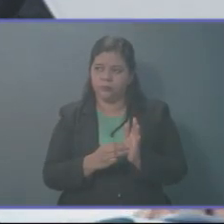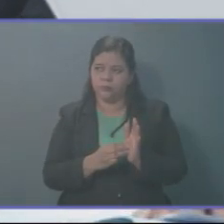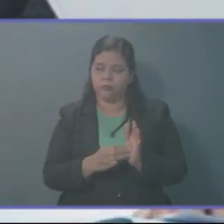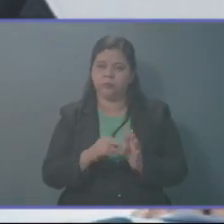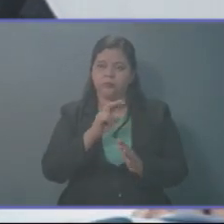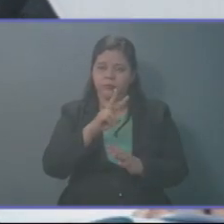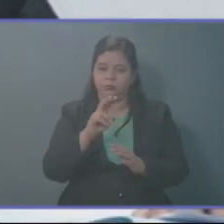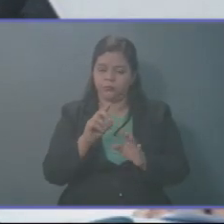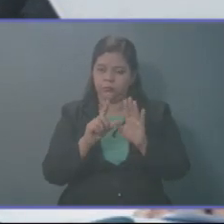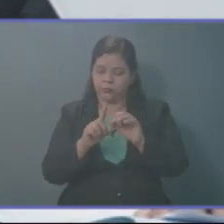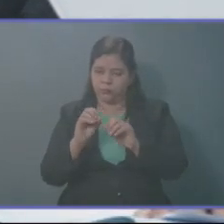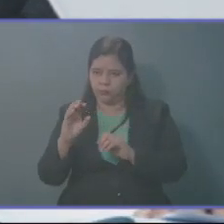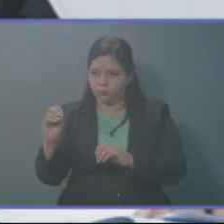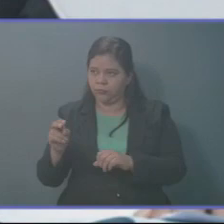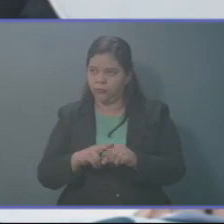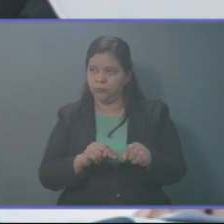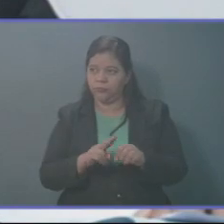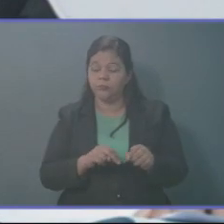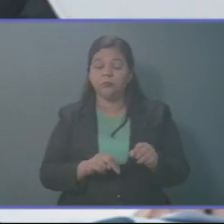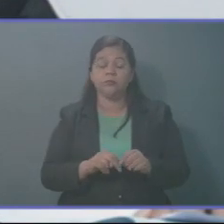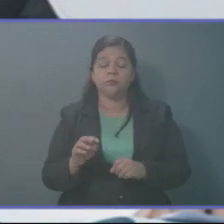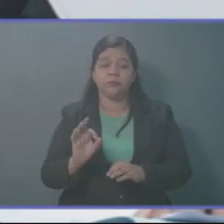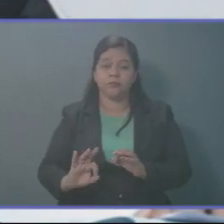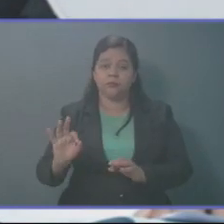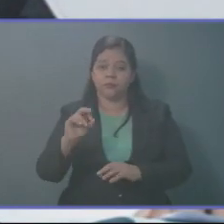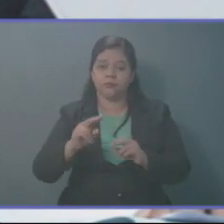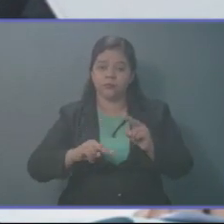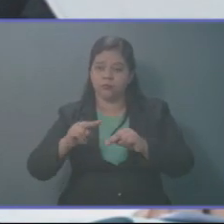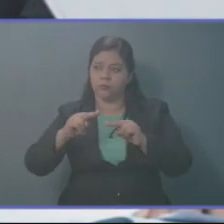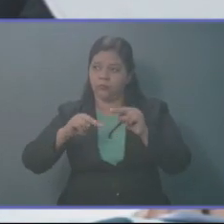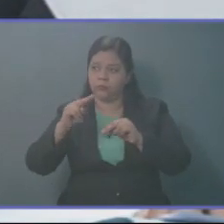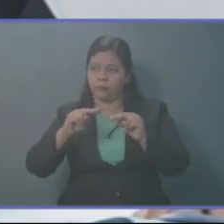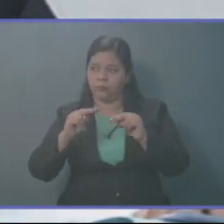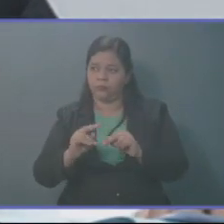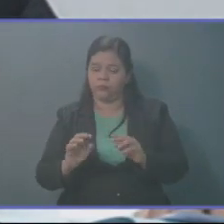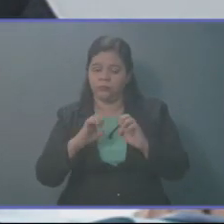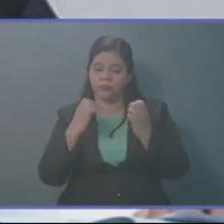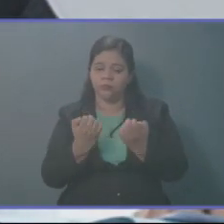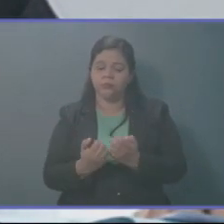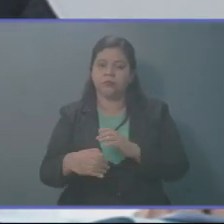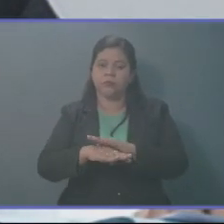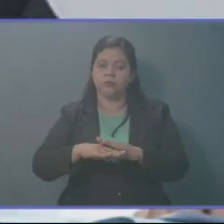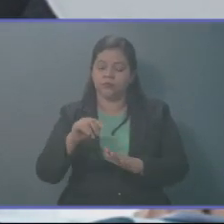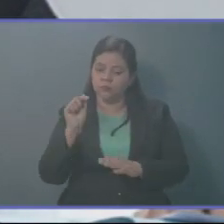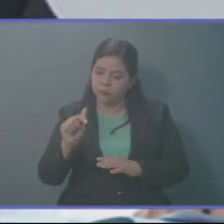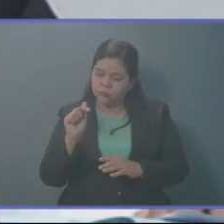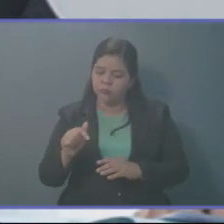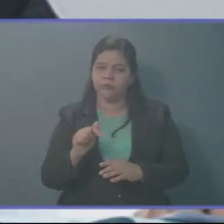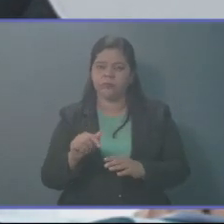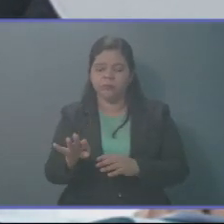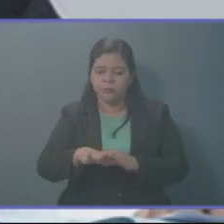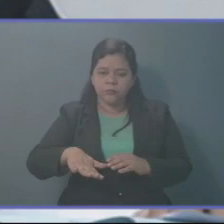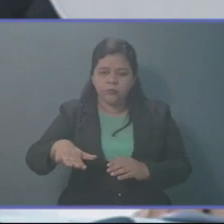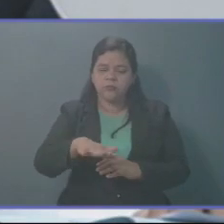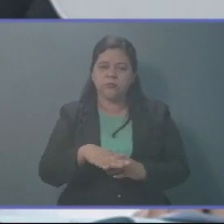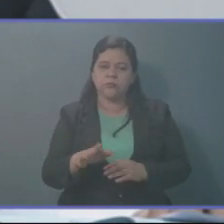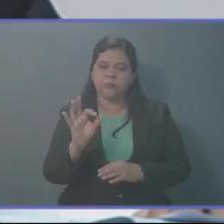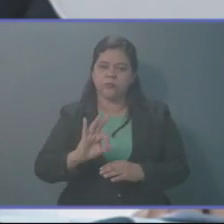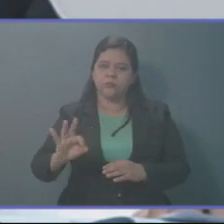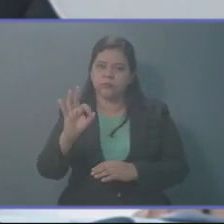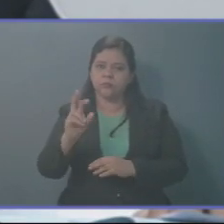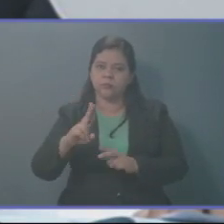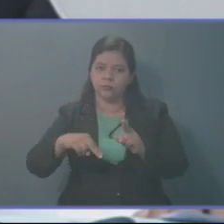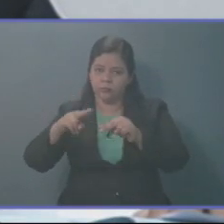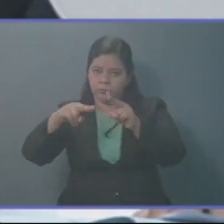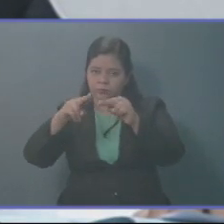206.200 dólares del mejoramiento de infraestructura y equipo básico. De eso se está tomando, de mejoramiento de